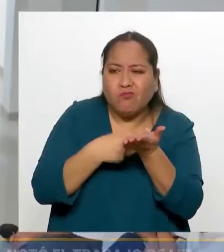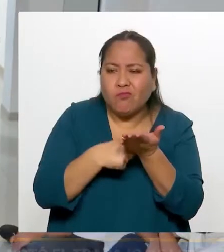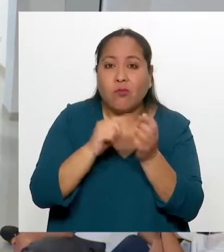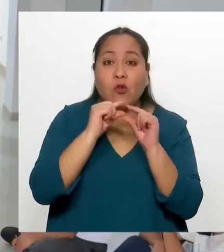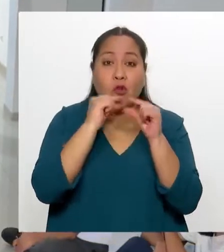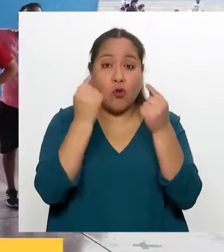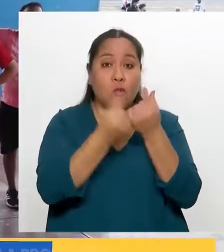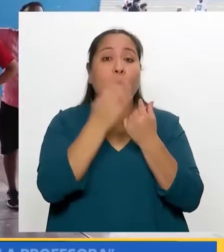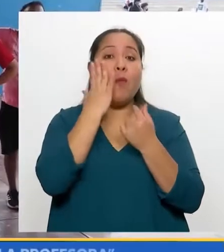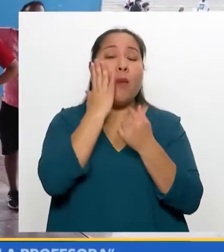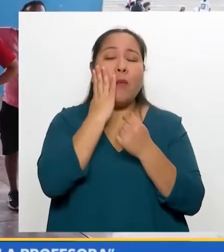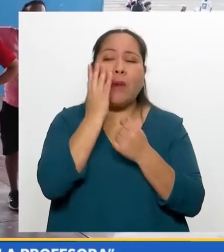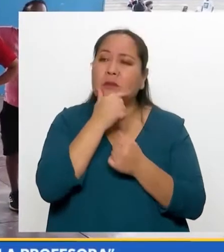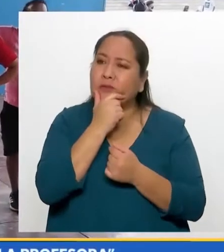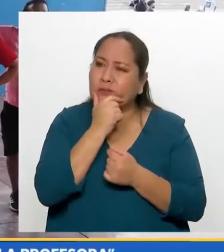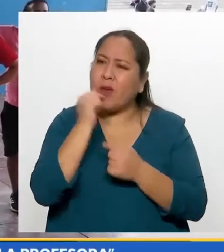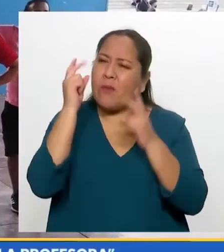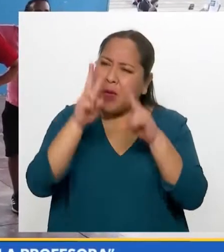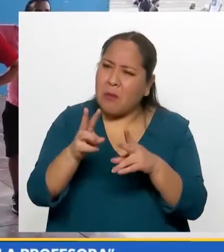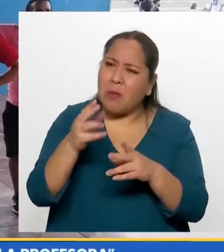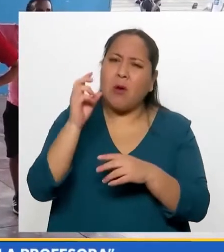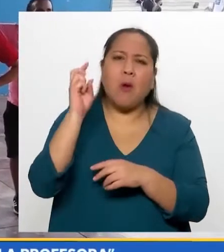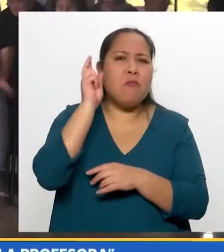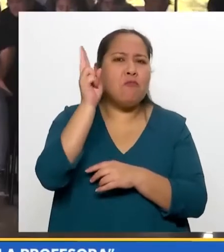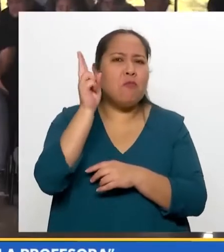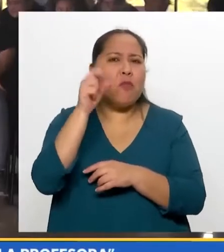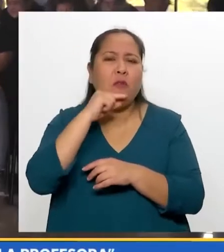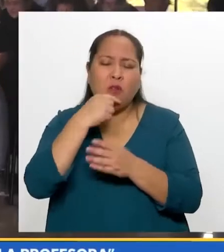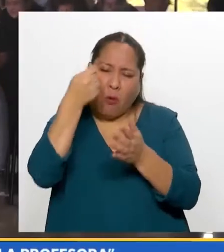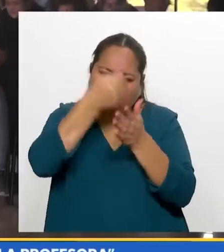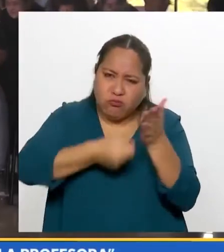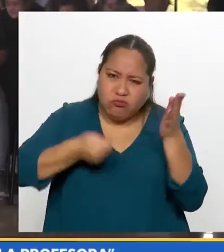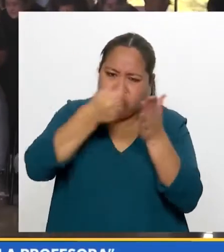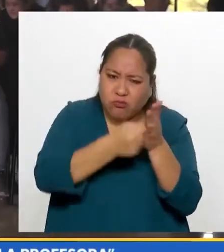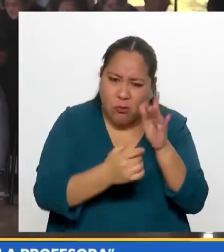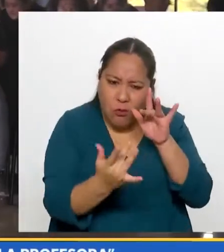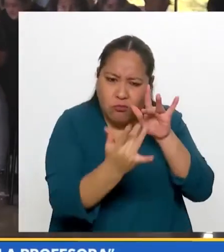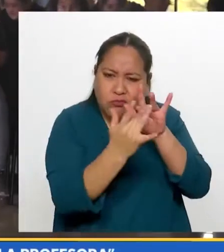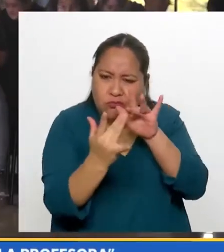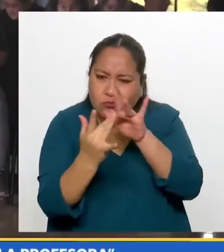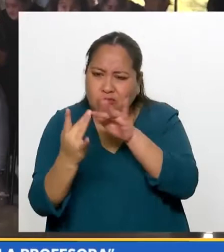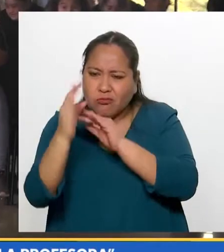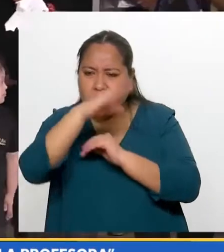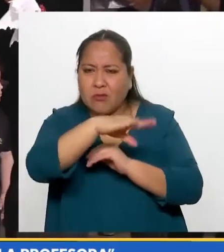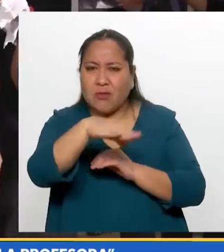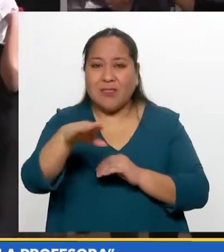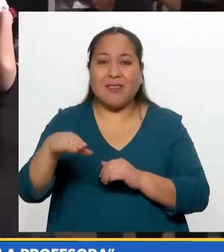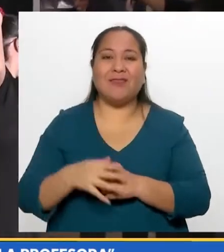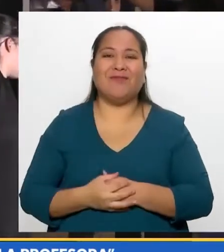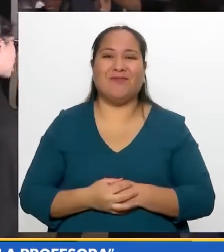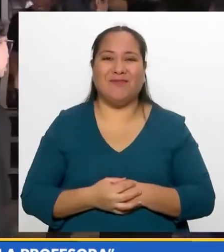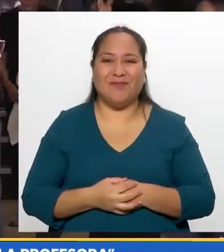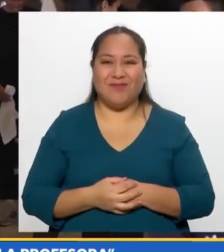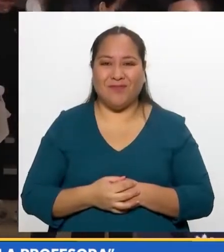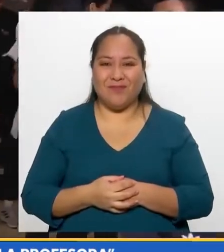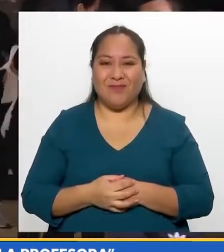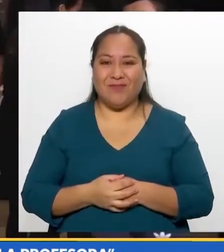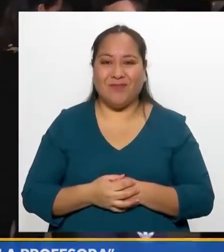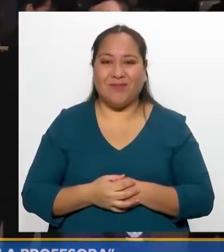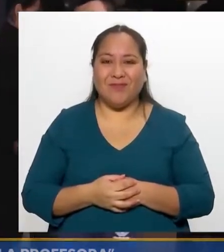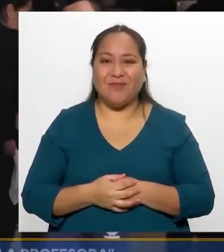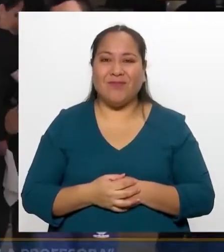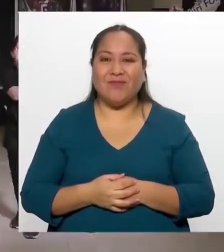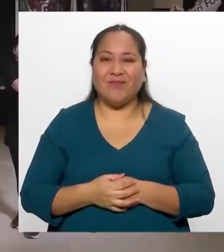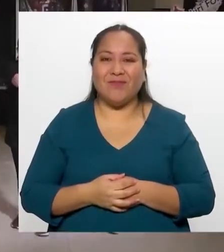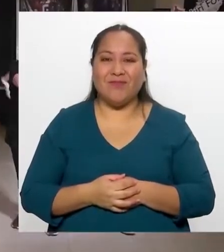nos pusimos de acuerdo con un grupo de madres porque vimos el gran empeño de la profesora, que cómo llegaba a los niños.